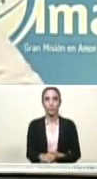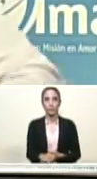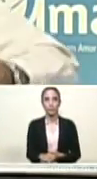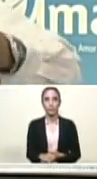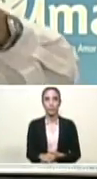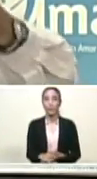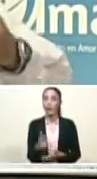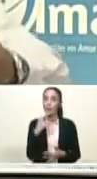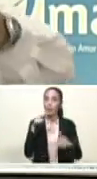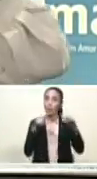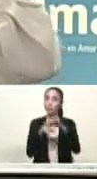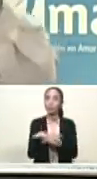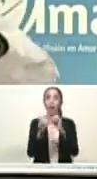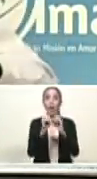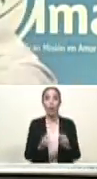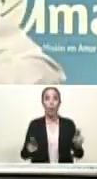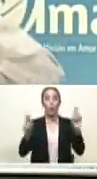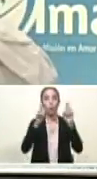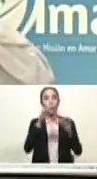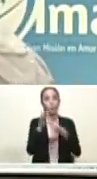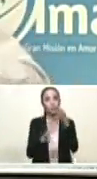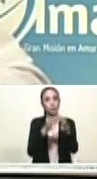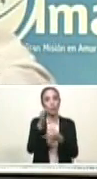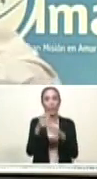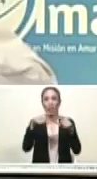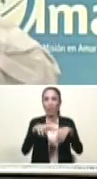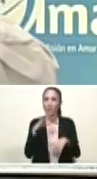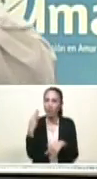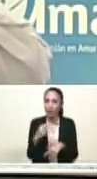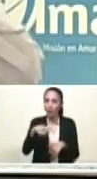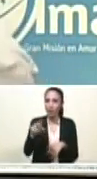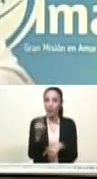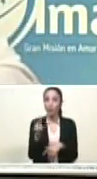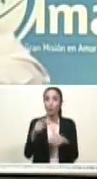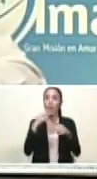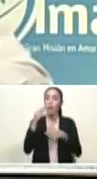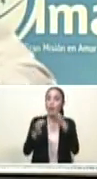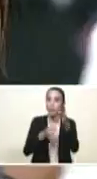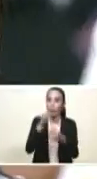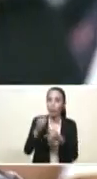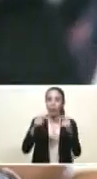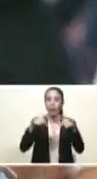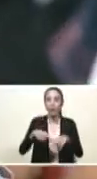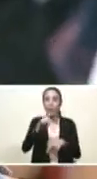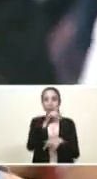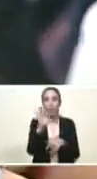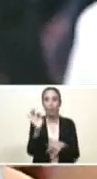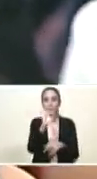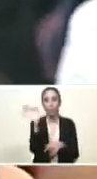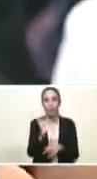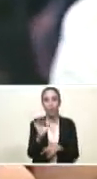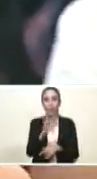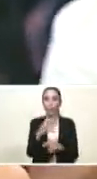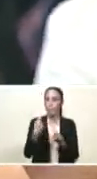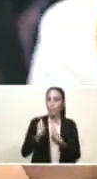la verdad de Venezuela y a registrar este récord que estamos logrando de 100% pensiones. Encárgate tú de